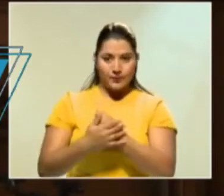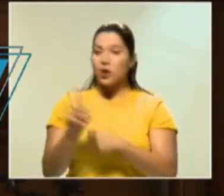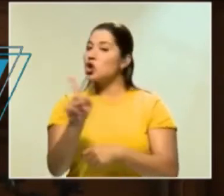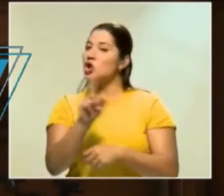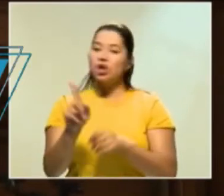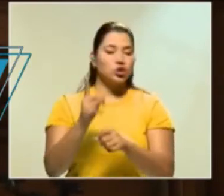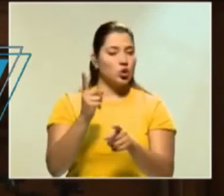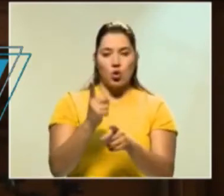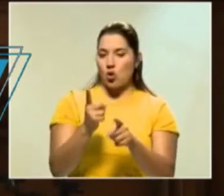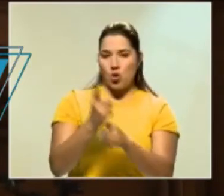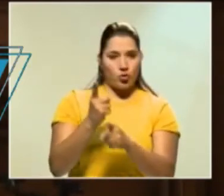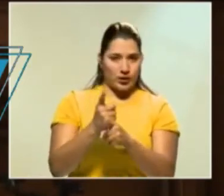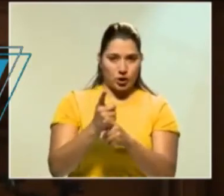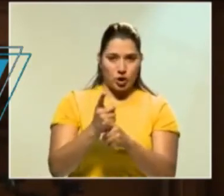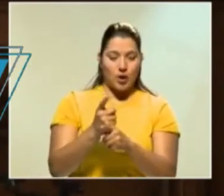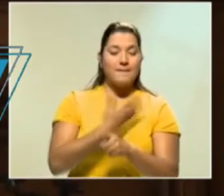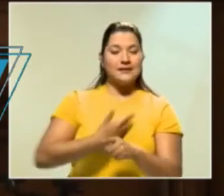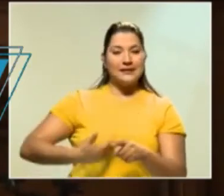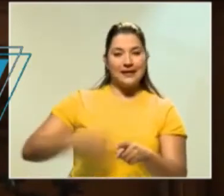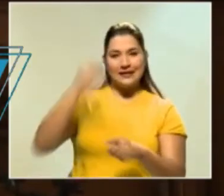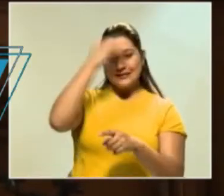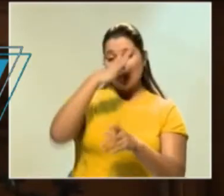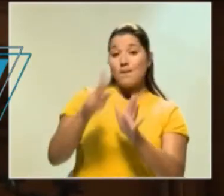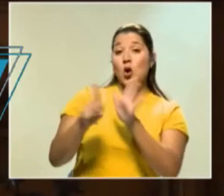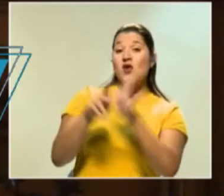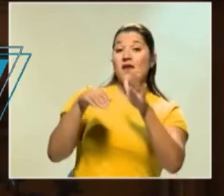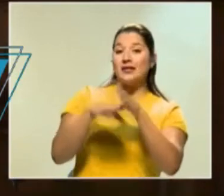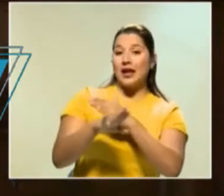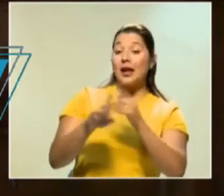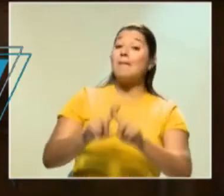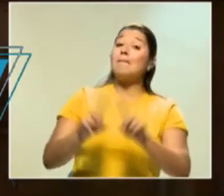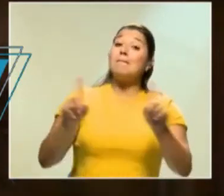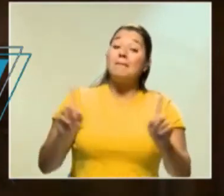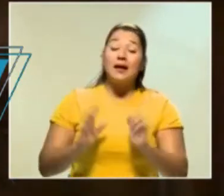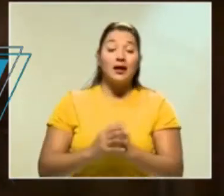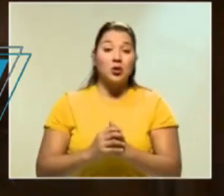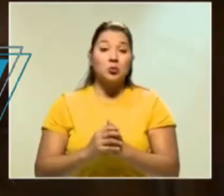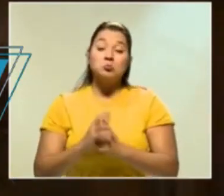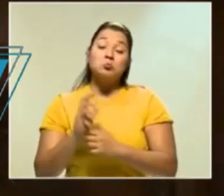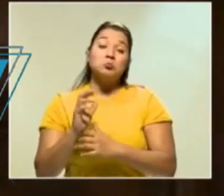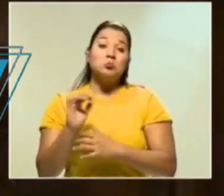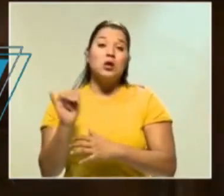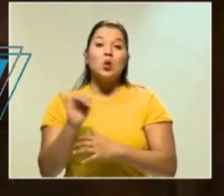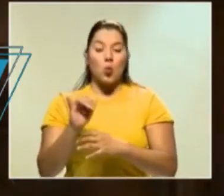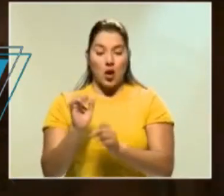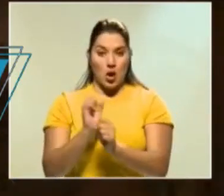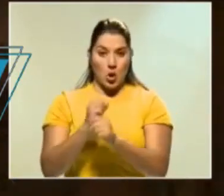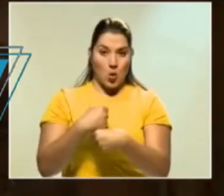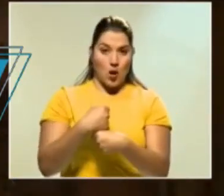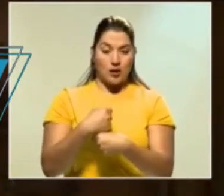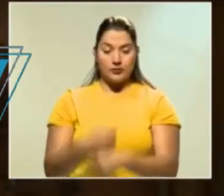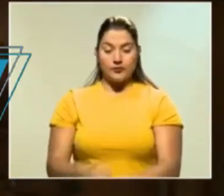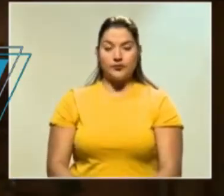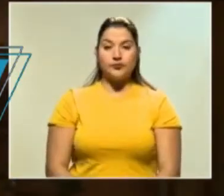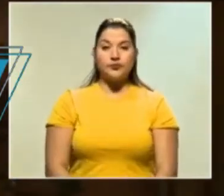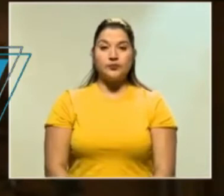derecho internacional, pero es una situación de facto, con todo lo que está ocurriendo ahora con acciones unilaterales de un lado